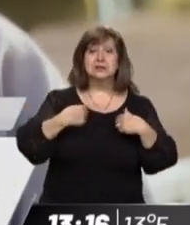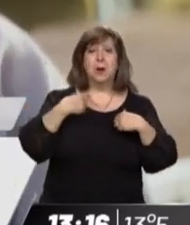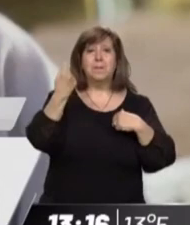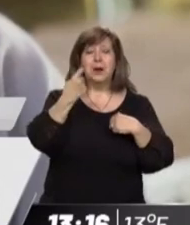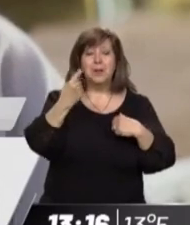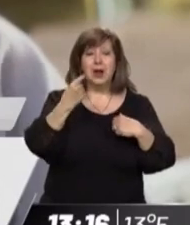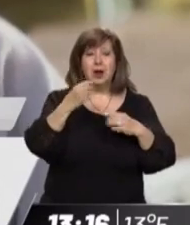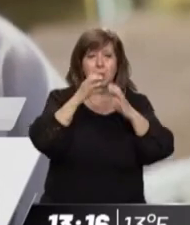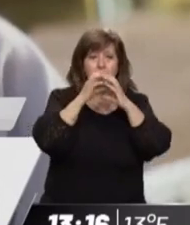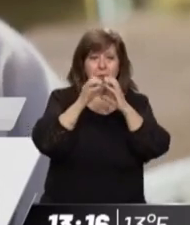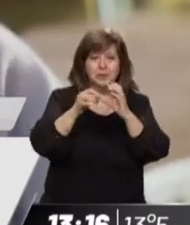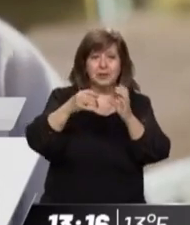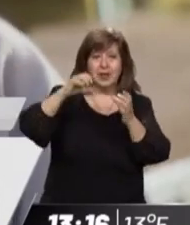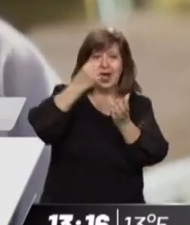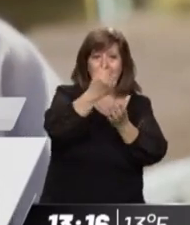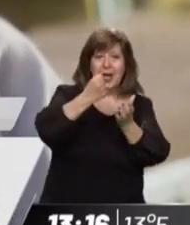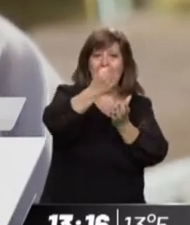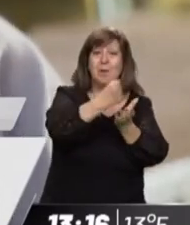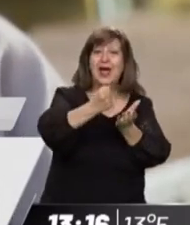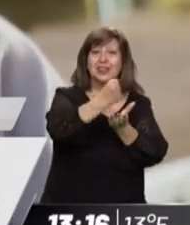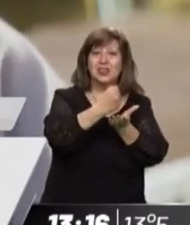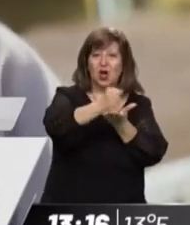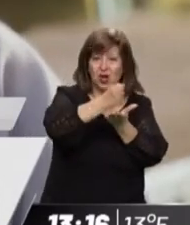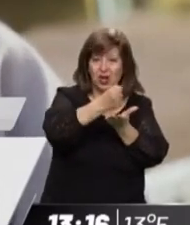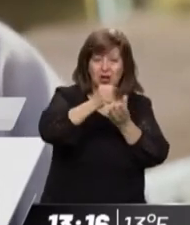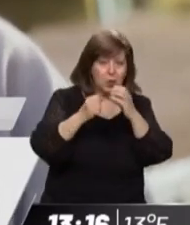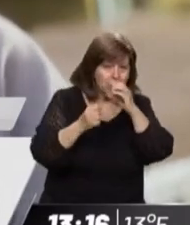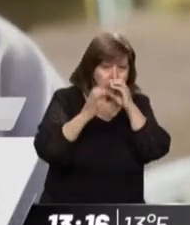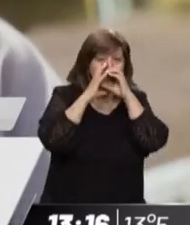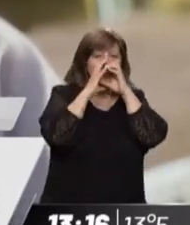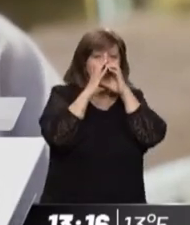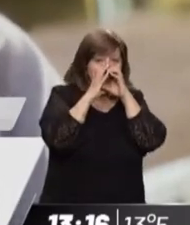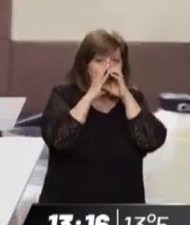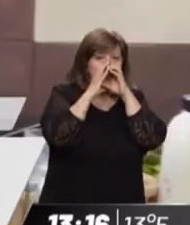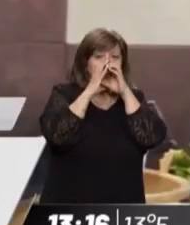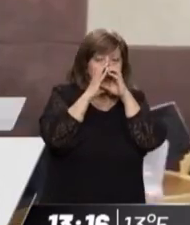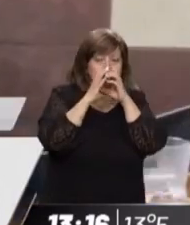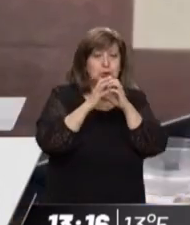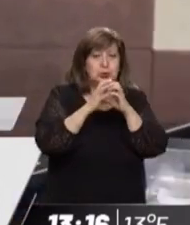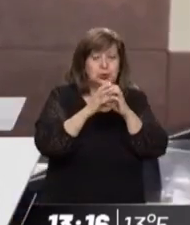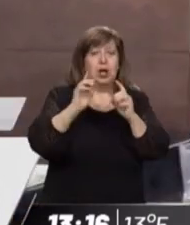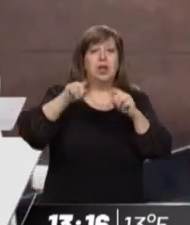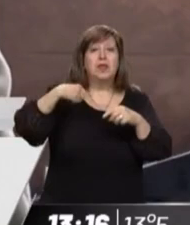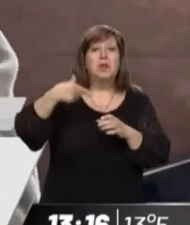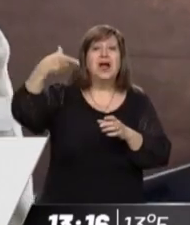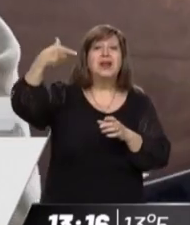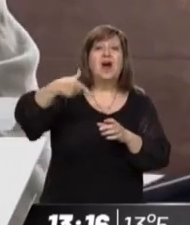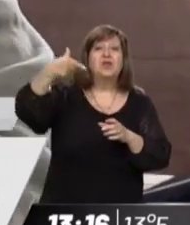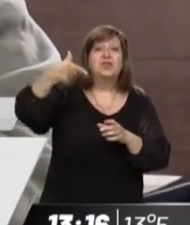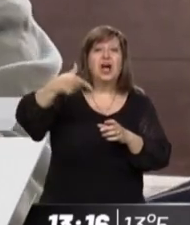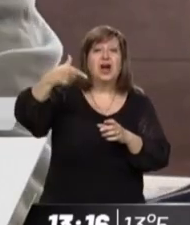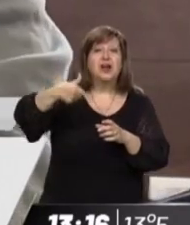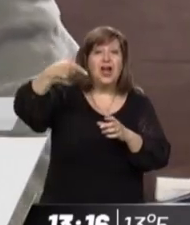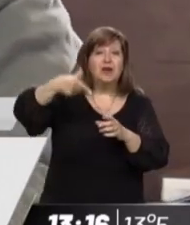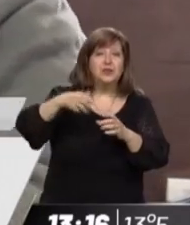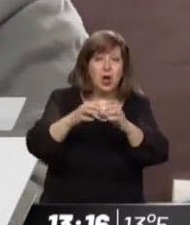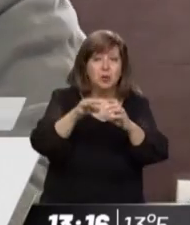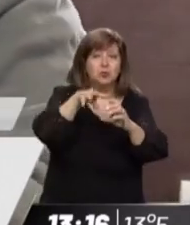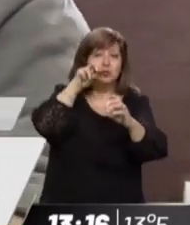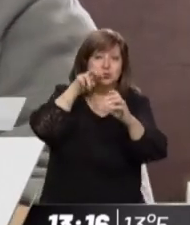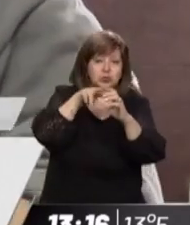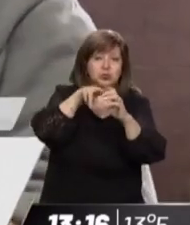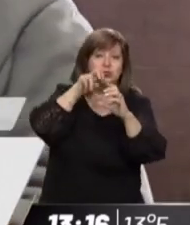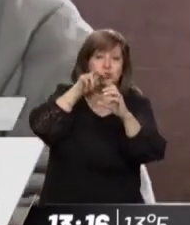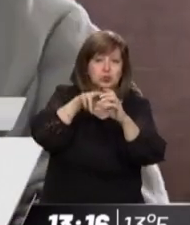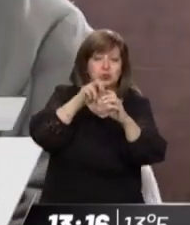ansiolíticos. Hay unos jarabes que son el torfanache, el talasa, que son algunos son para la tos y otros son para la alergia, que en cierto